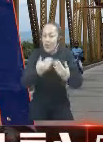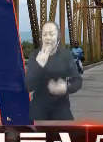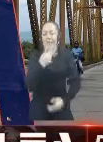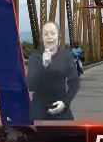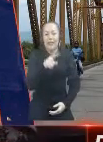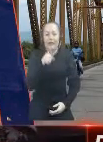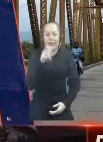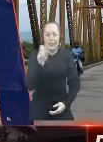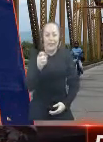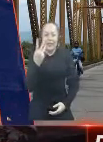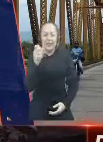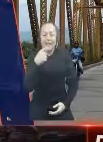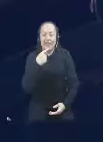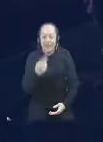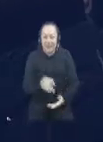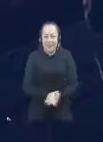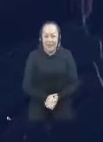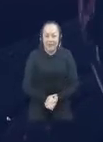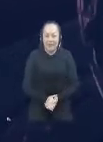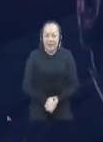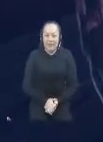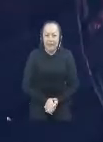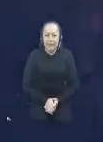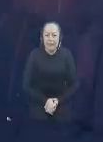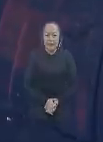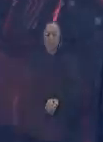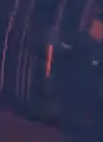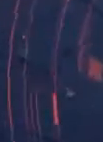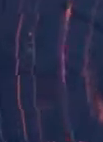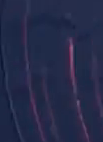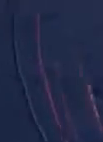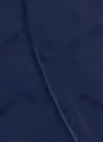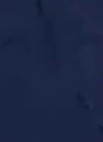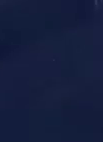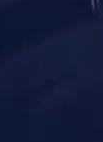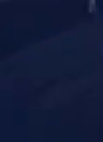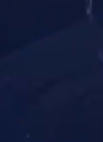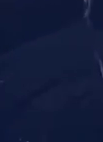311-600-6230.